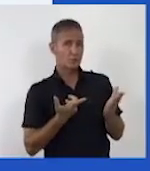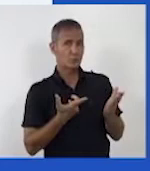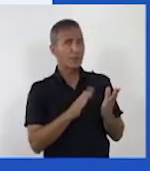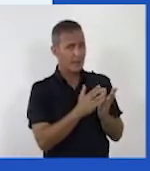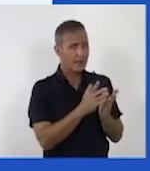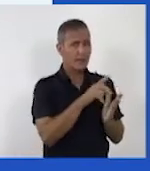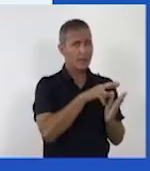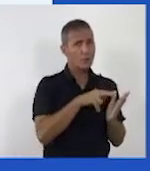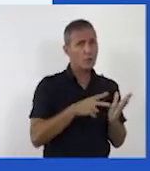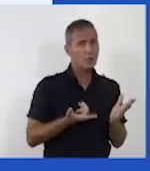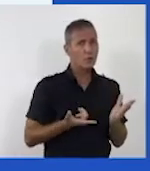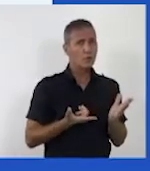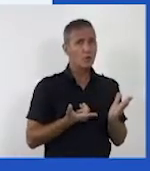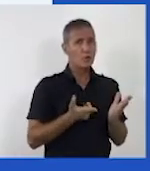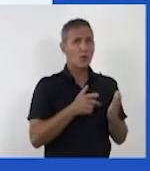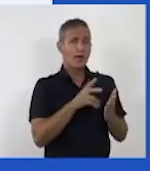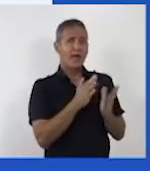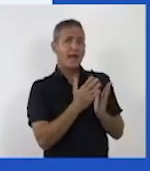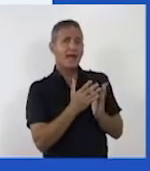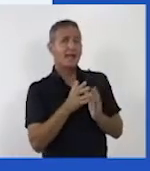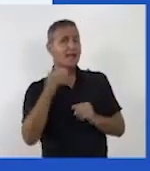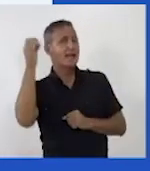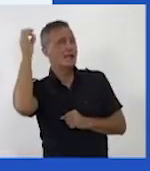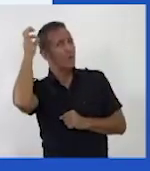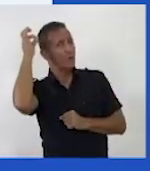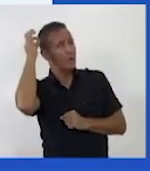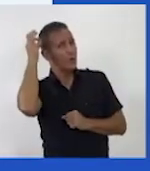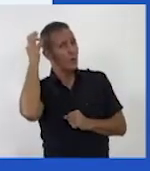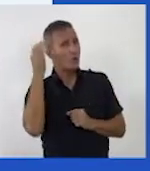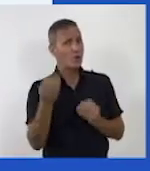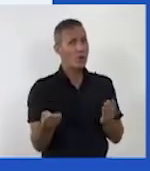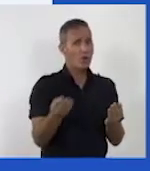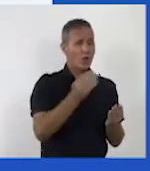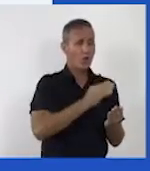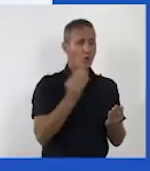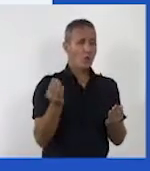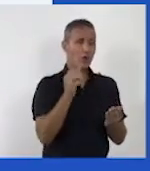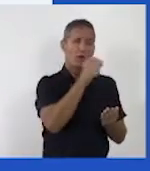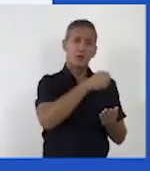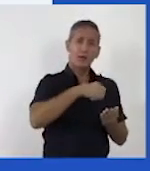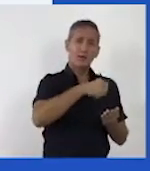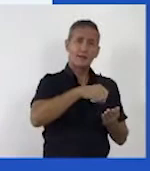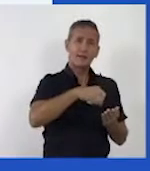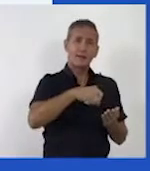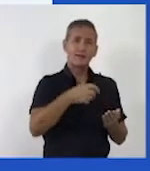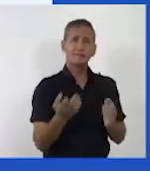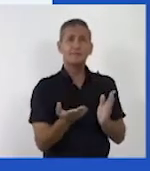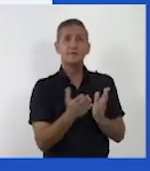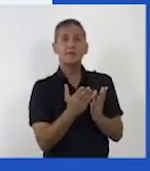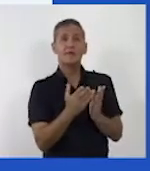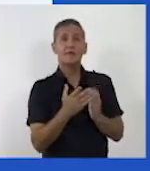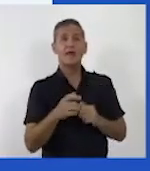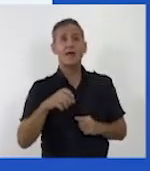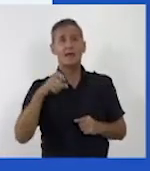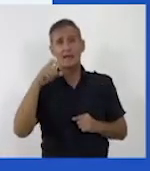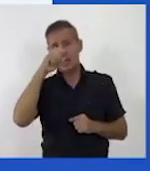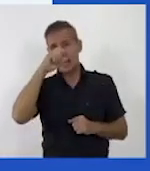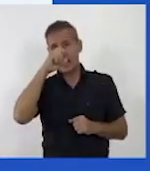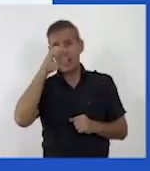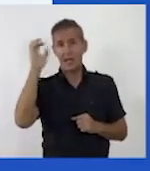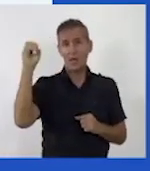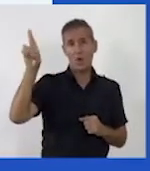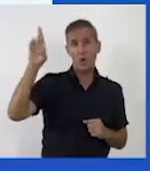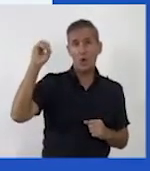lectura el libro de español el cuaderno de caligrafía el libro la edad de oro que